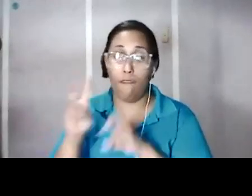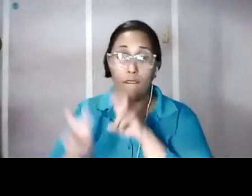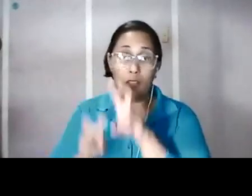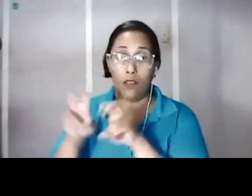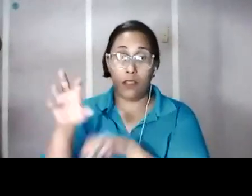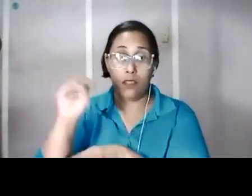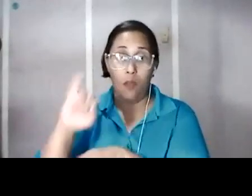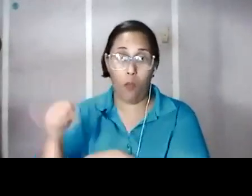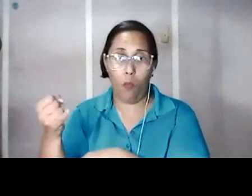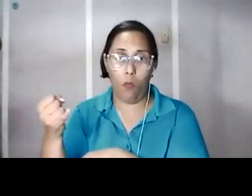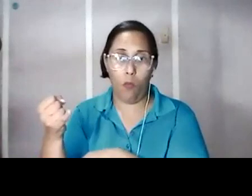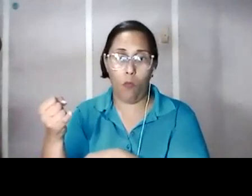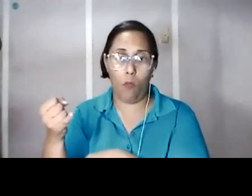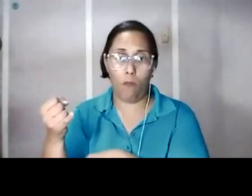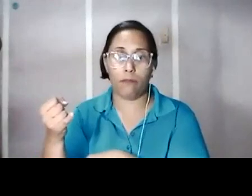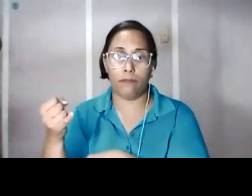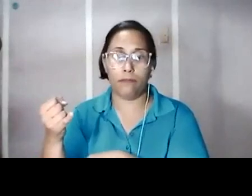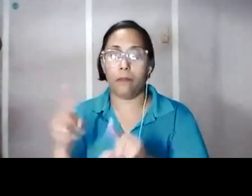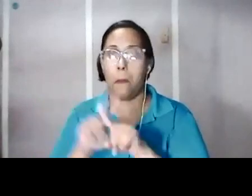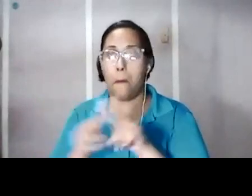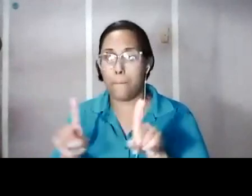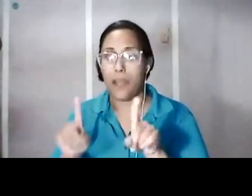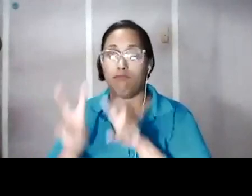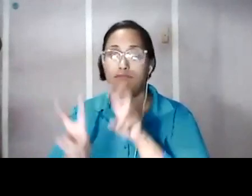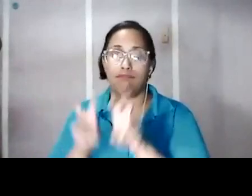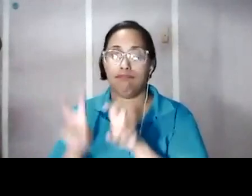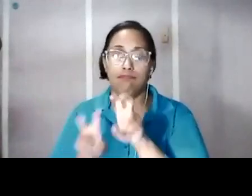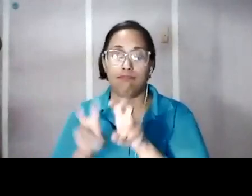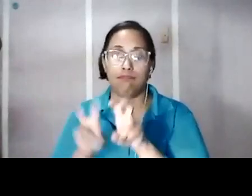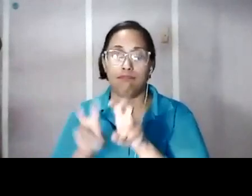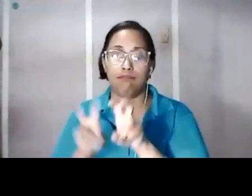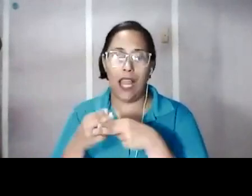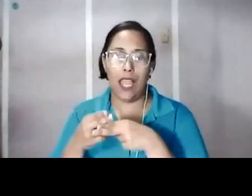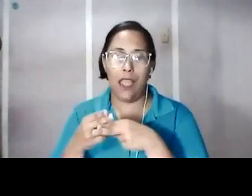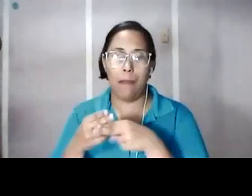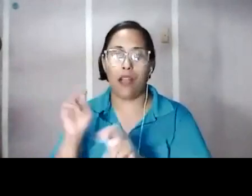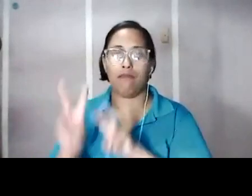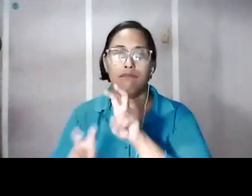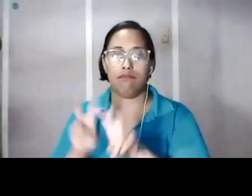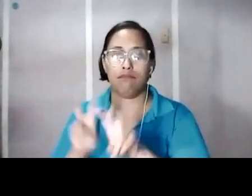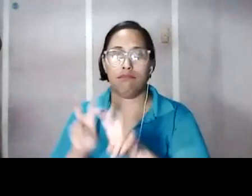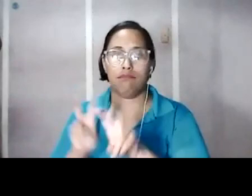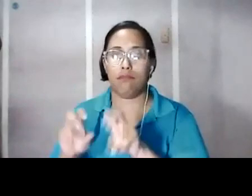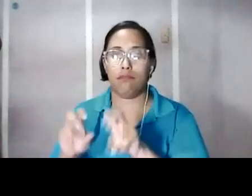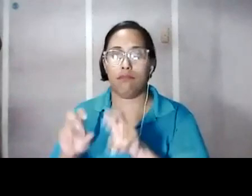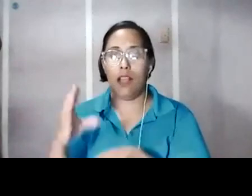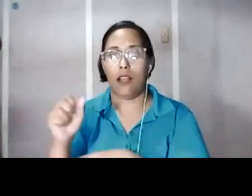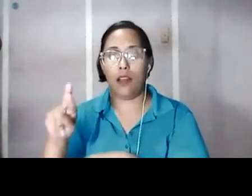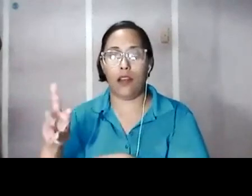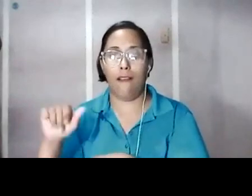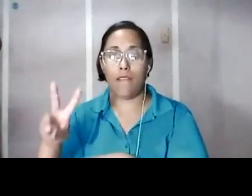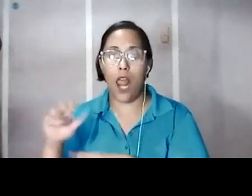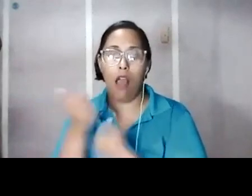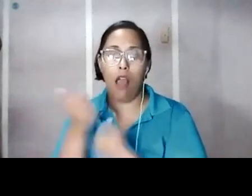Juan, pero hay carnavales y se le llama también carnaval a